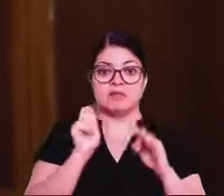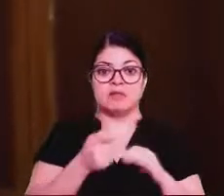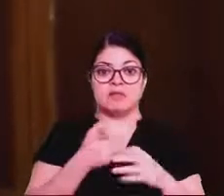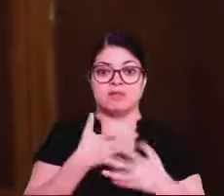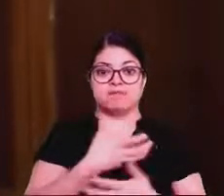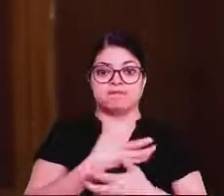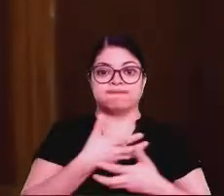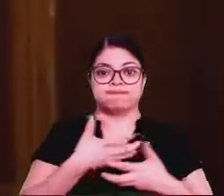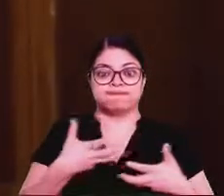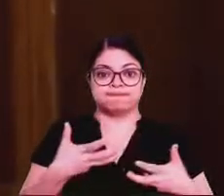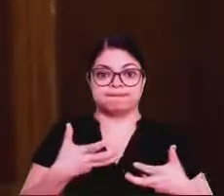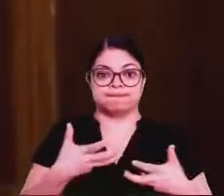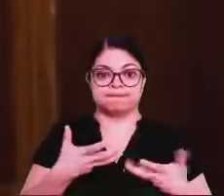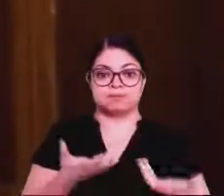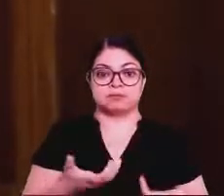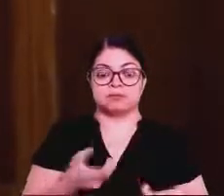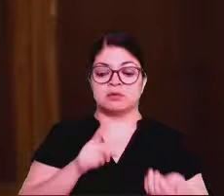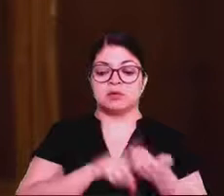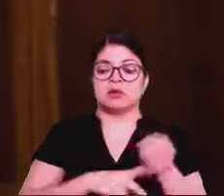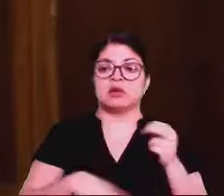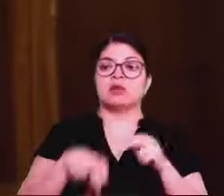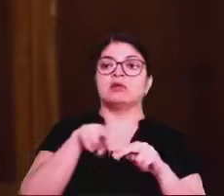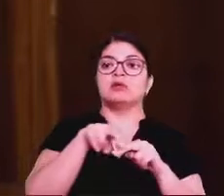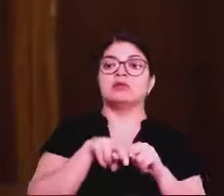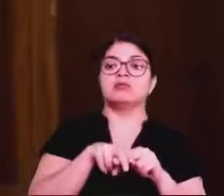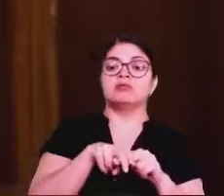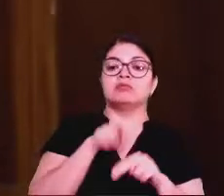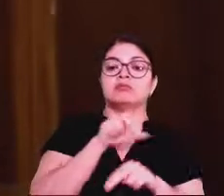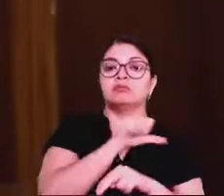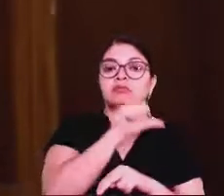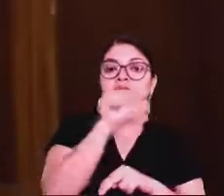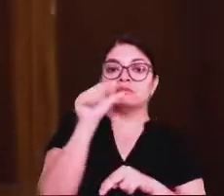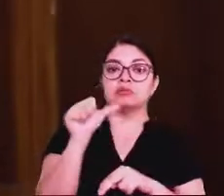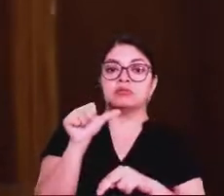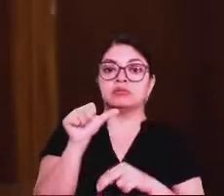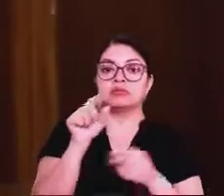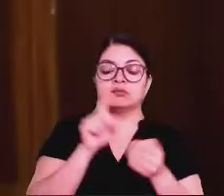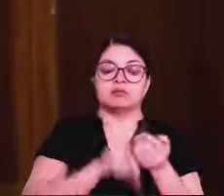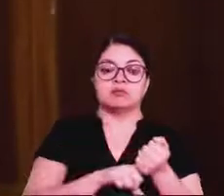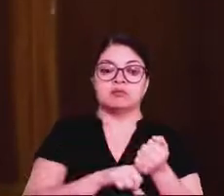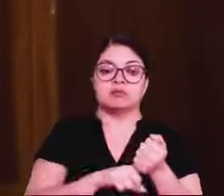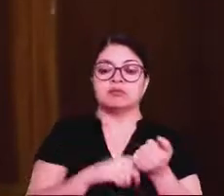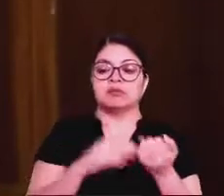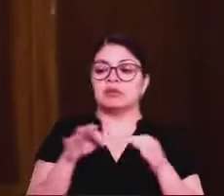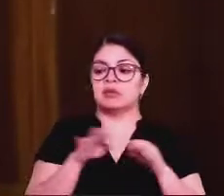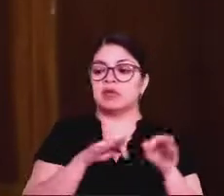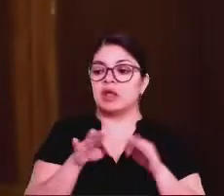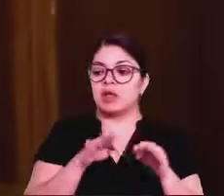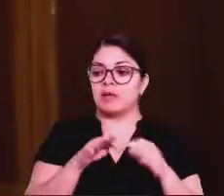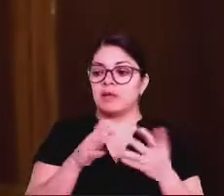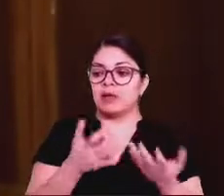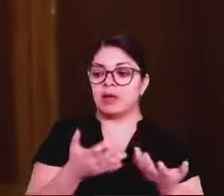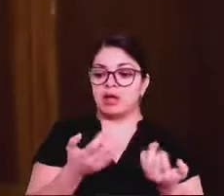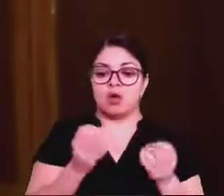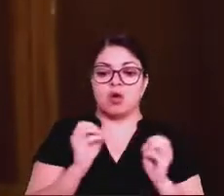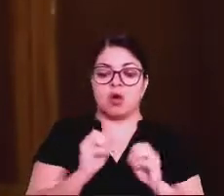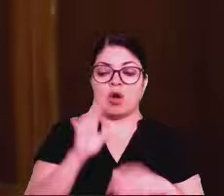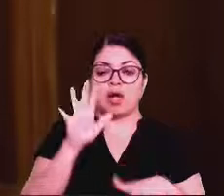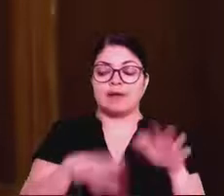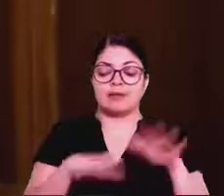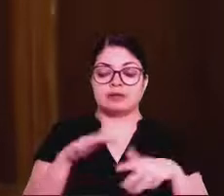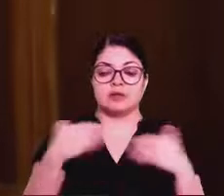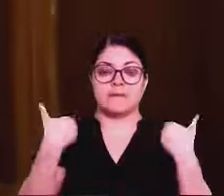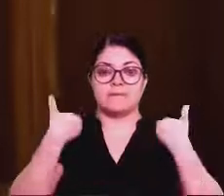obesidad, el sedentarismo, el empleo de mochilas inadecuadas o